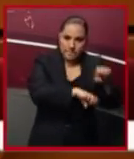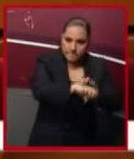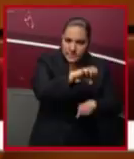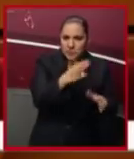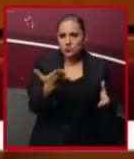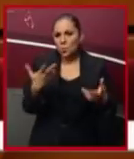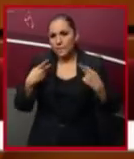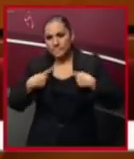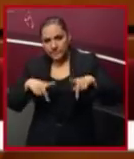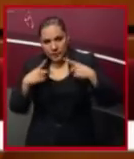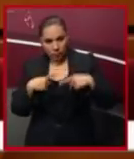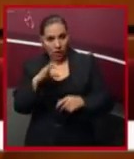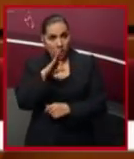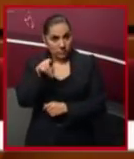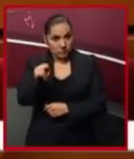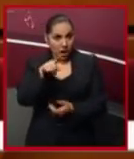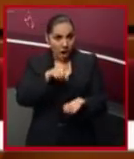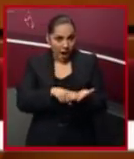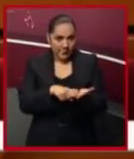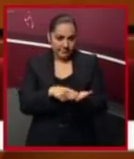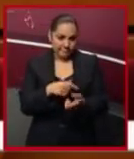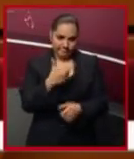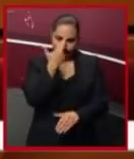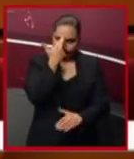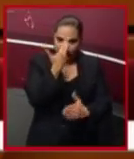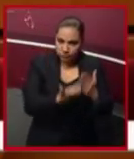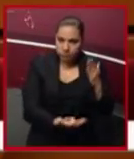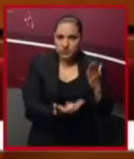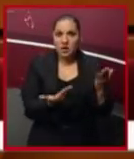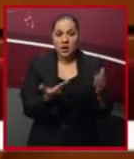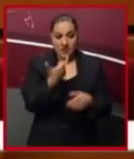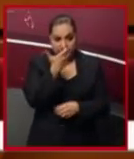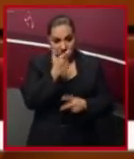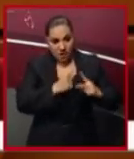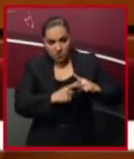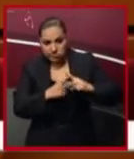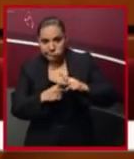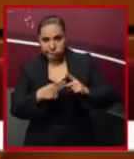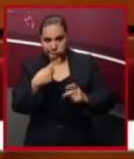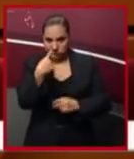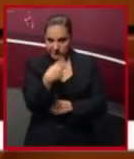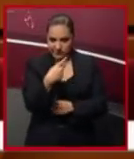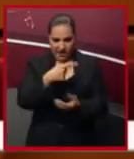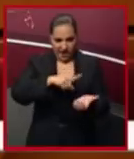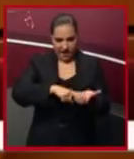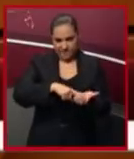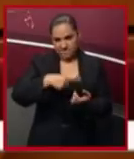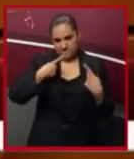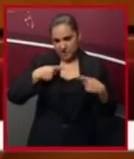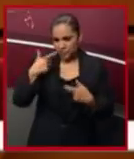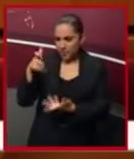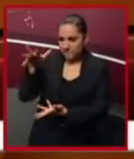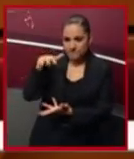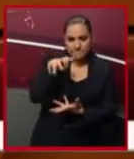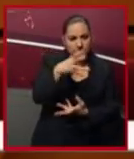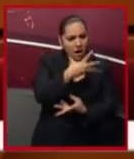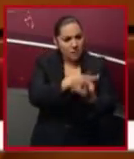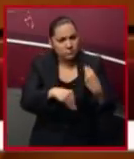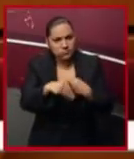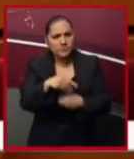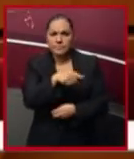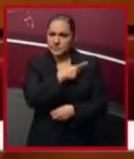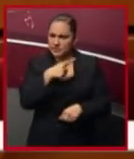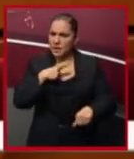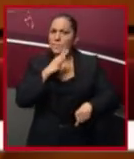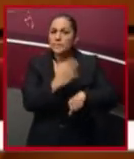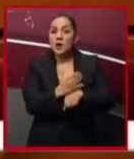faltas administrativas graves en perjuicio de las finanzas públicas por un valor de más de 200 veces el